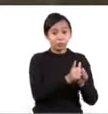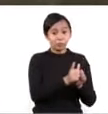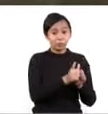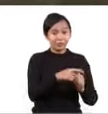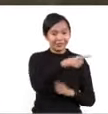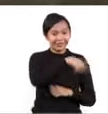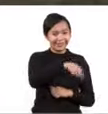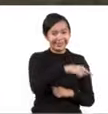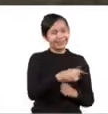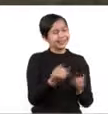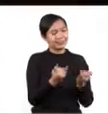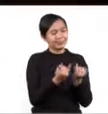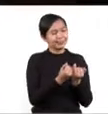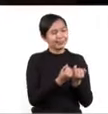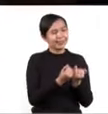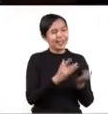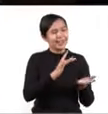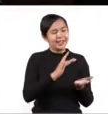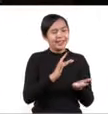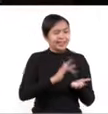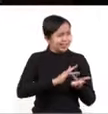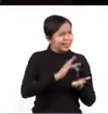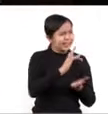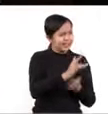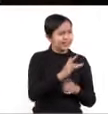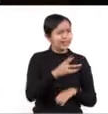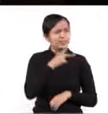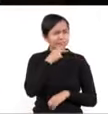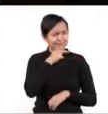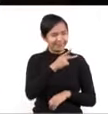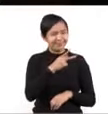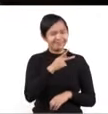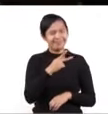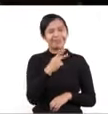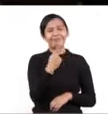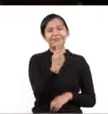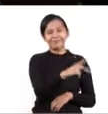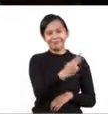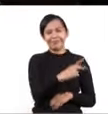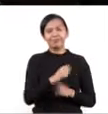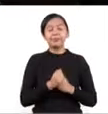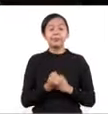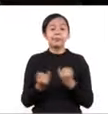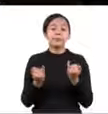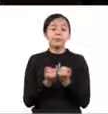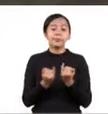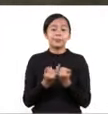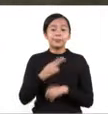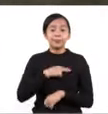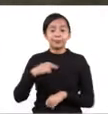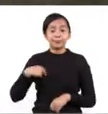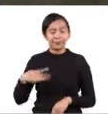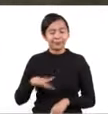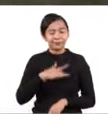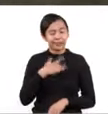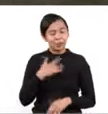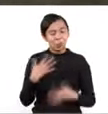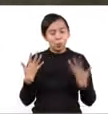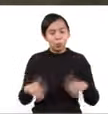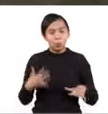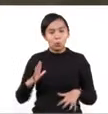presidente. Muchísimas gracias por sus palabras y es un honor para nosotros poderle dar